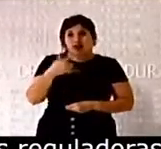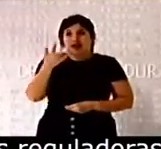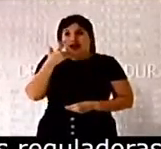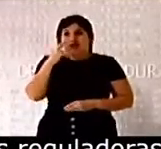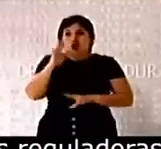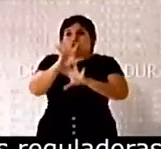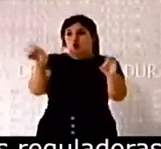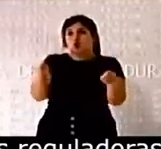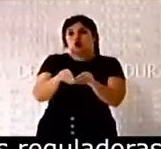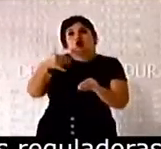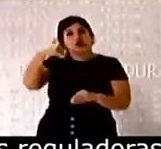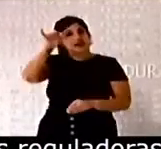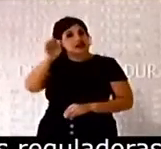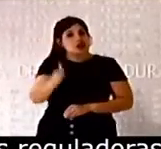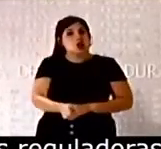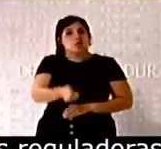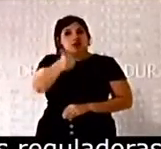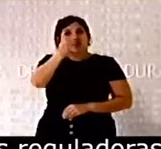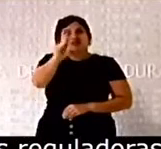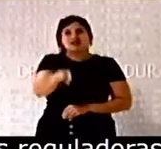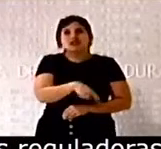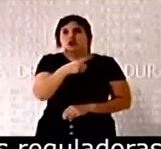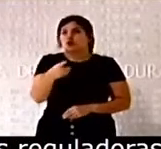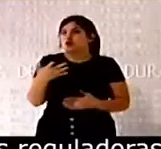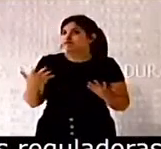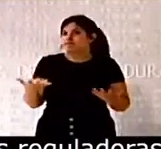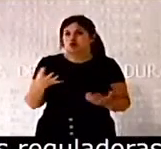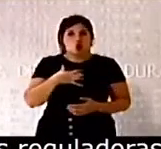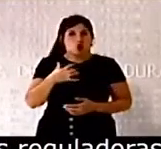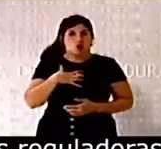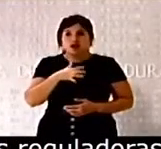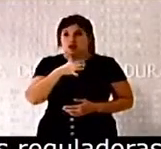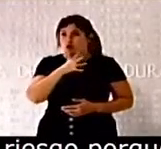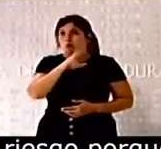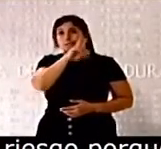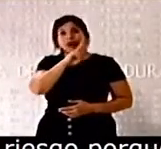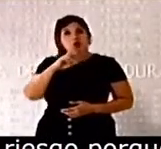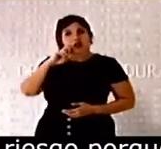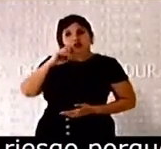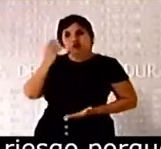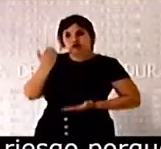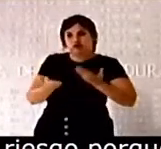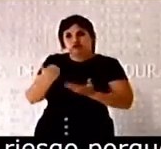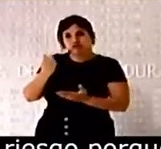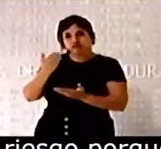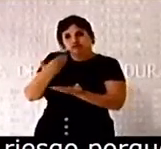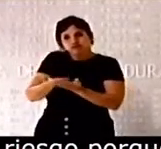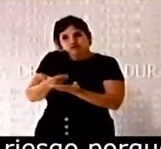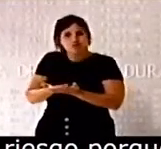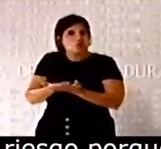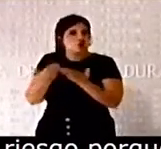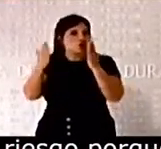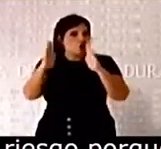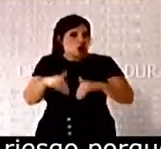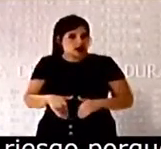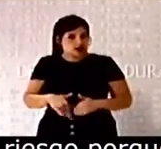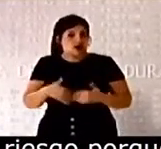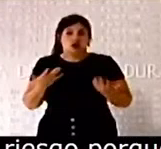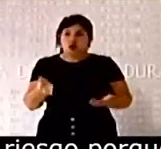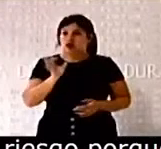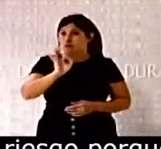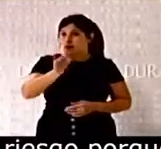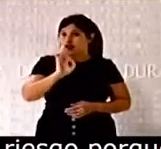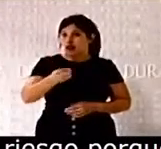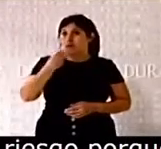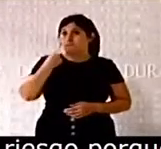hecho ninguna evaluación del riesgo por tramos de edad. Por lo tanto, Es verdad que en la ficha técnica del